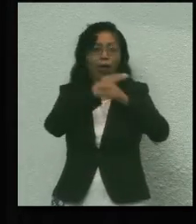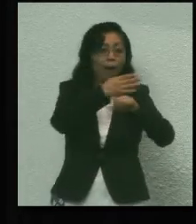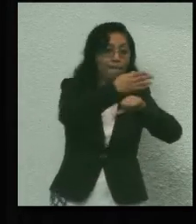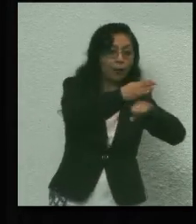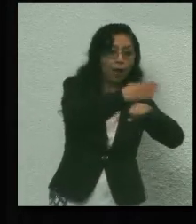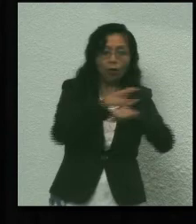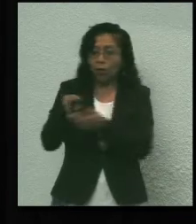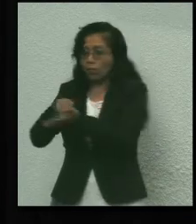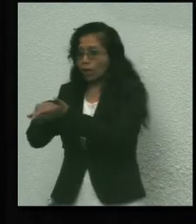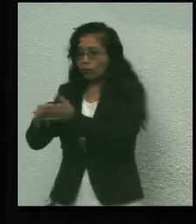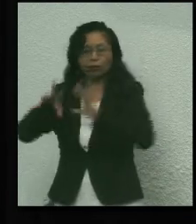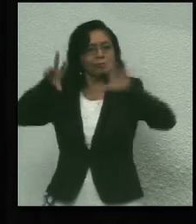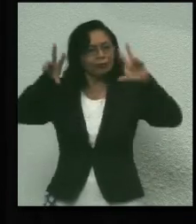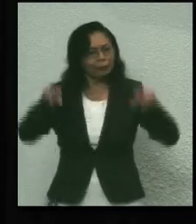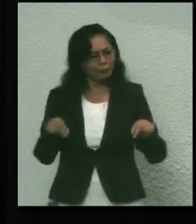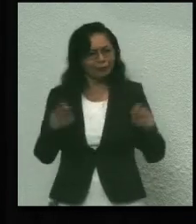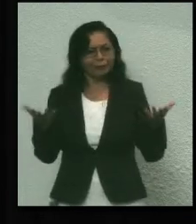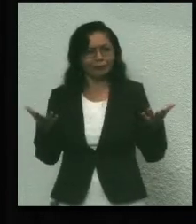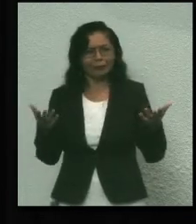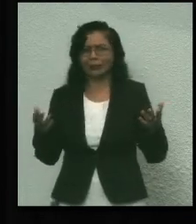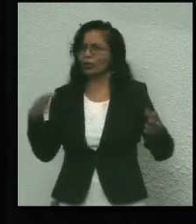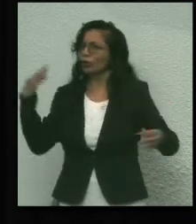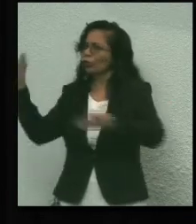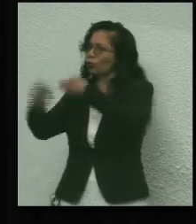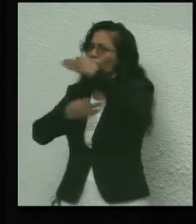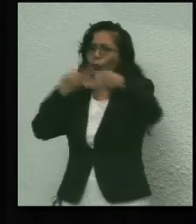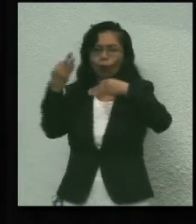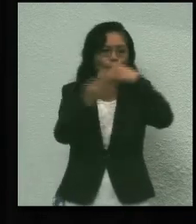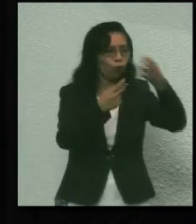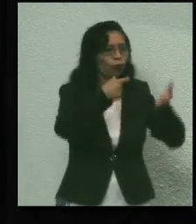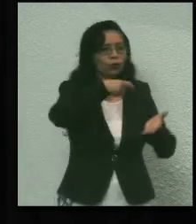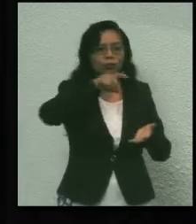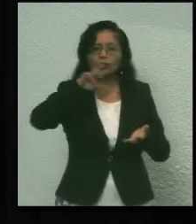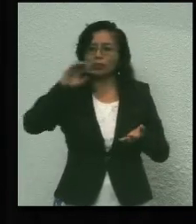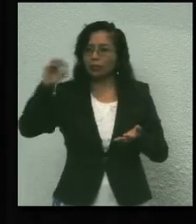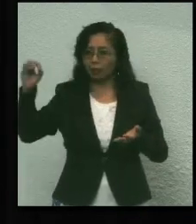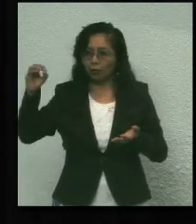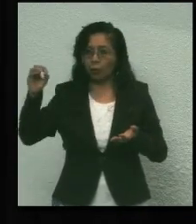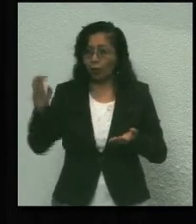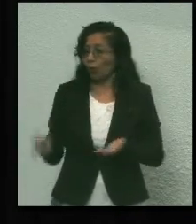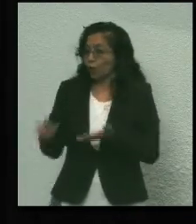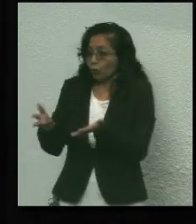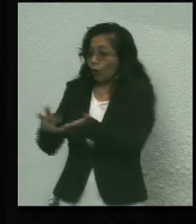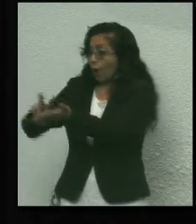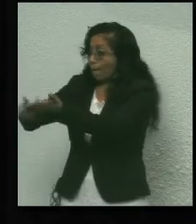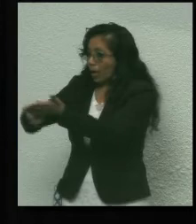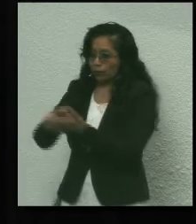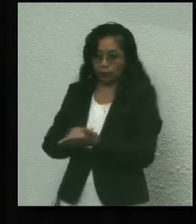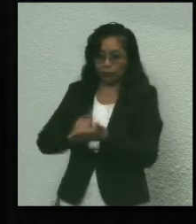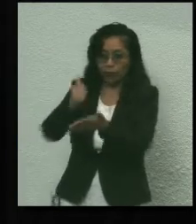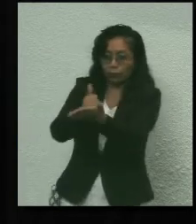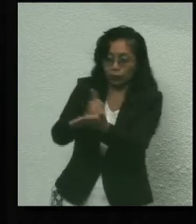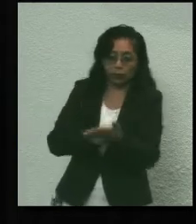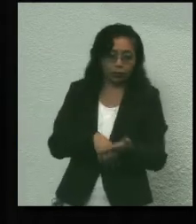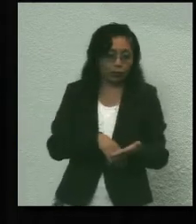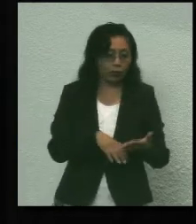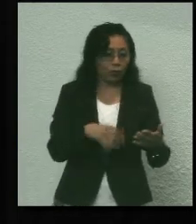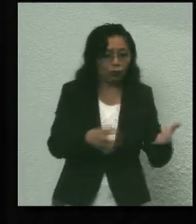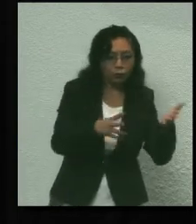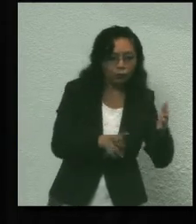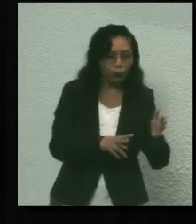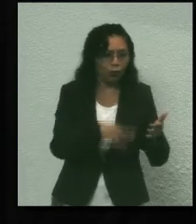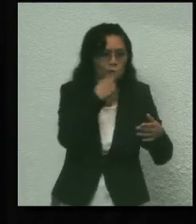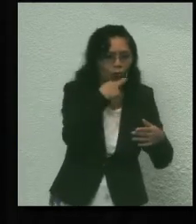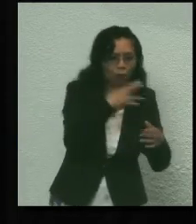negro. Todos aquí somos quintanarroenses. No somos verdes, no somos azules, no somos vinos, no